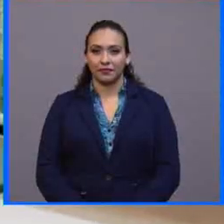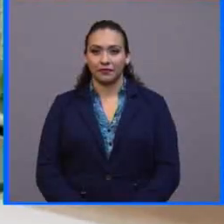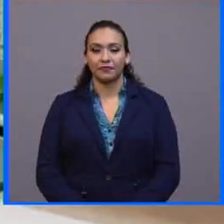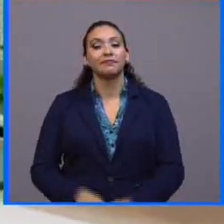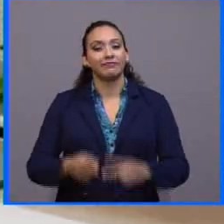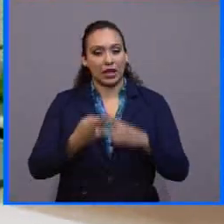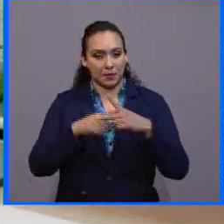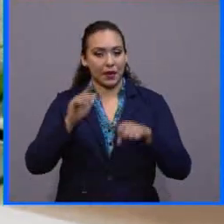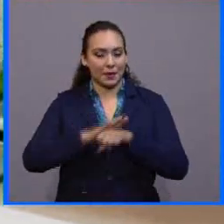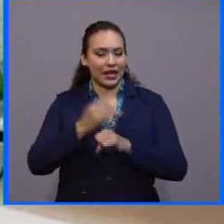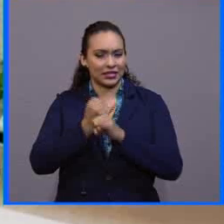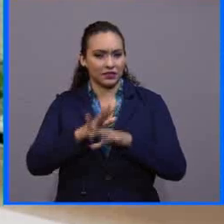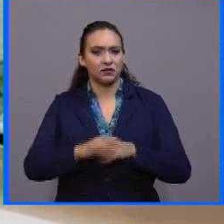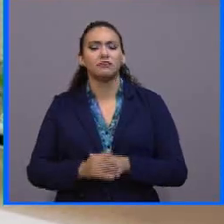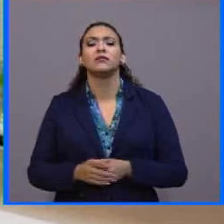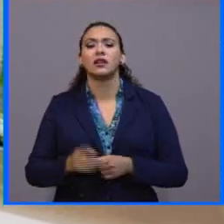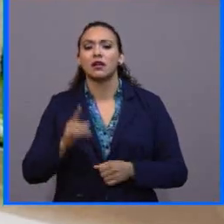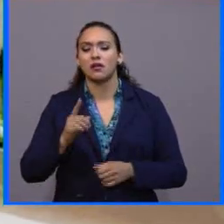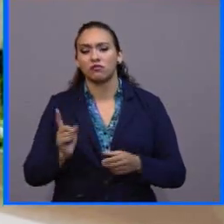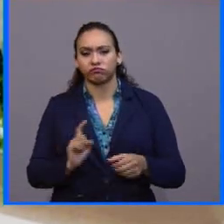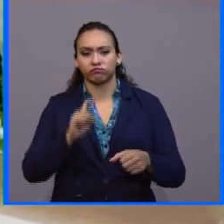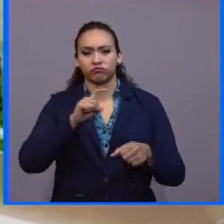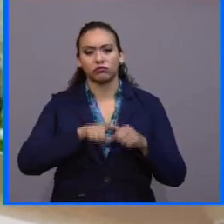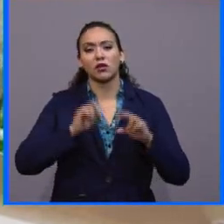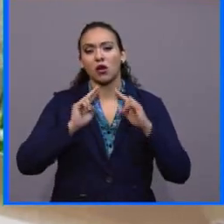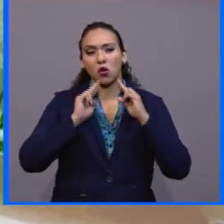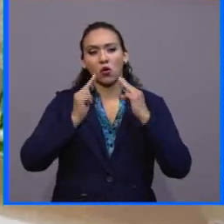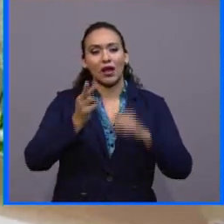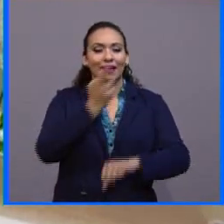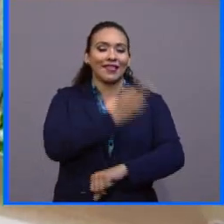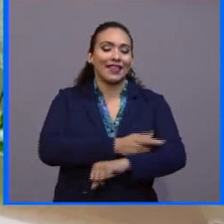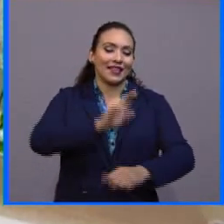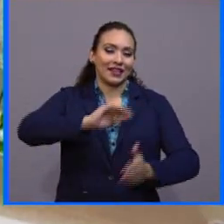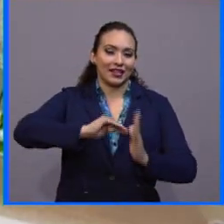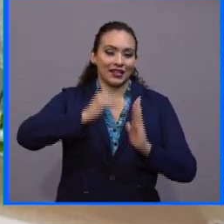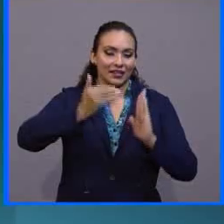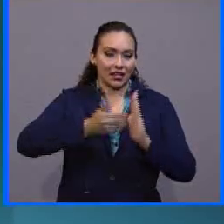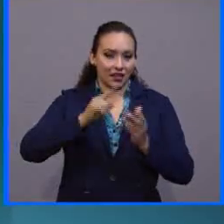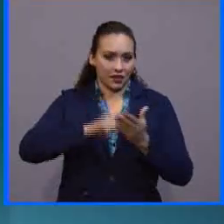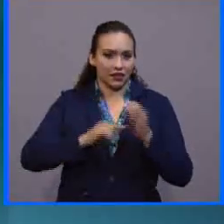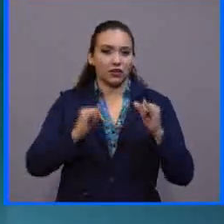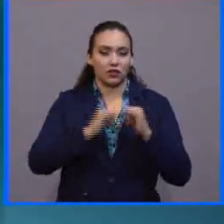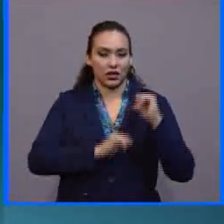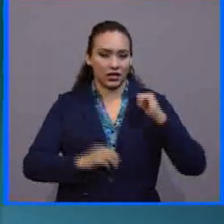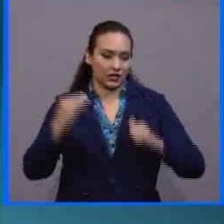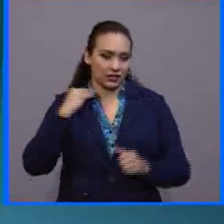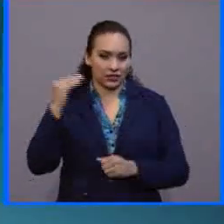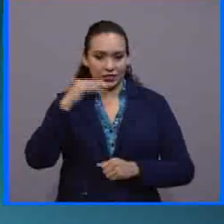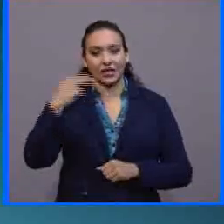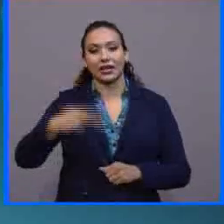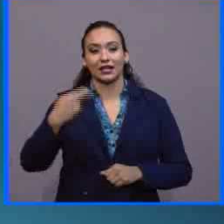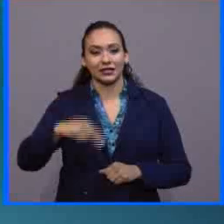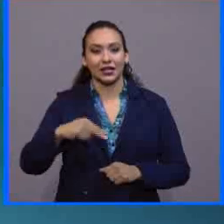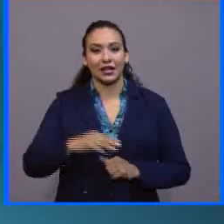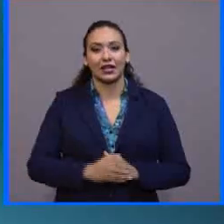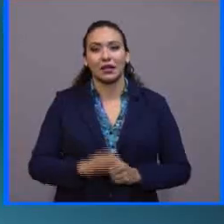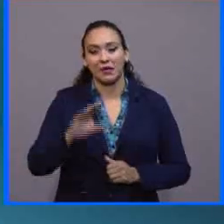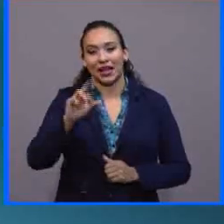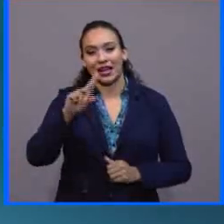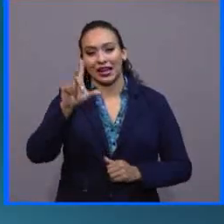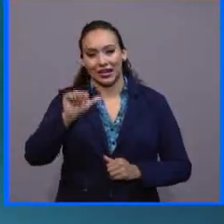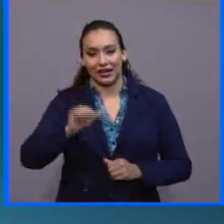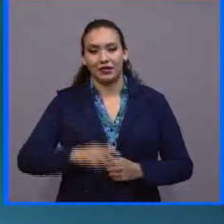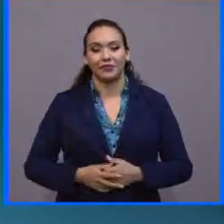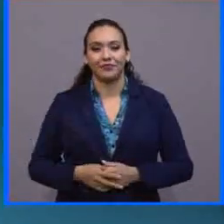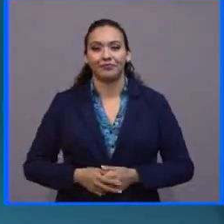Vámonos a más información. La integrante de la Unidad de Litigio Estratégico de la Defensoría Pública Federal, Carla Barahona